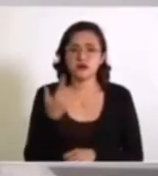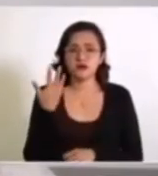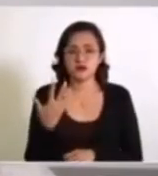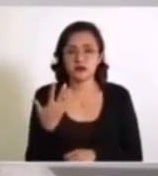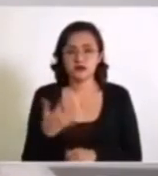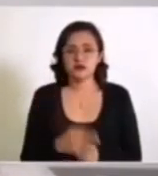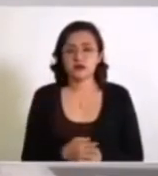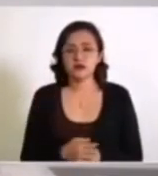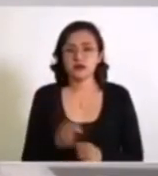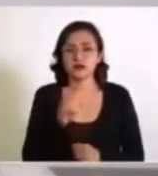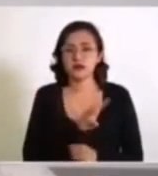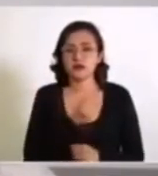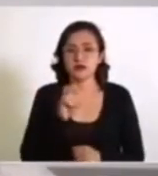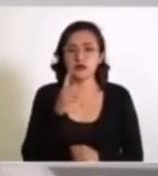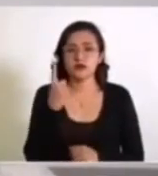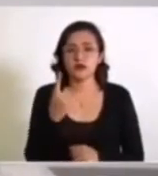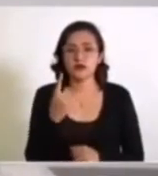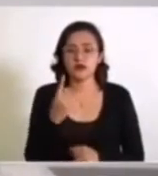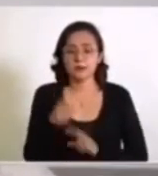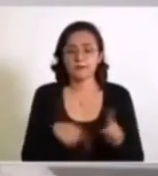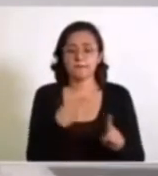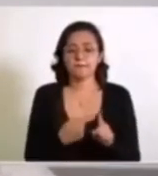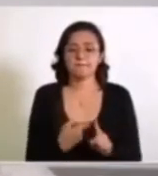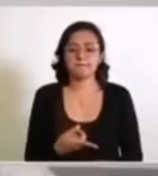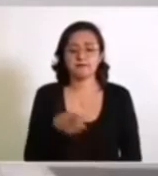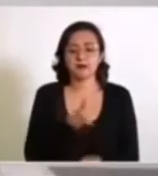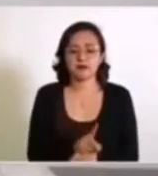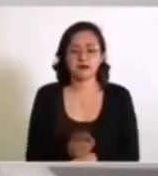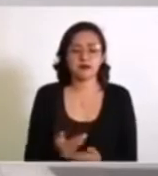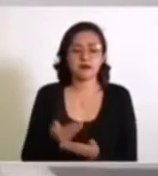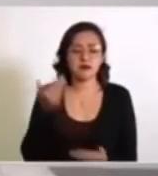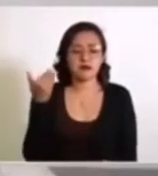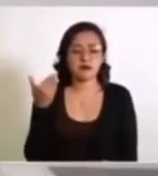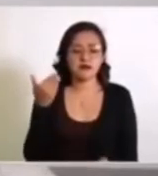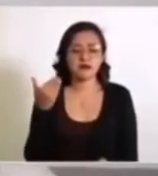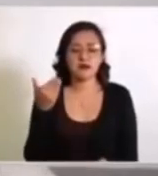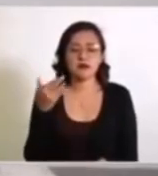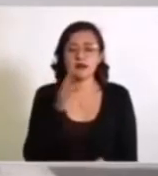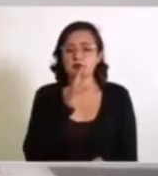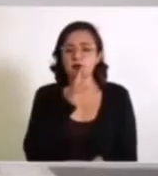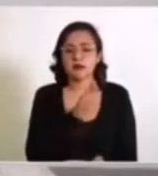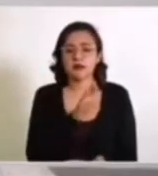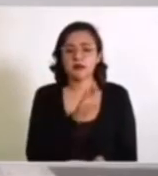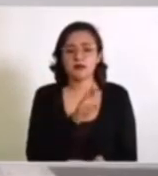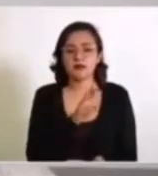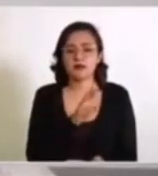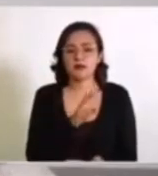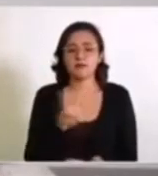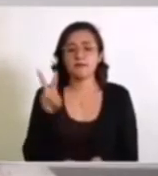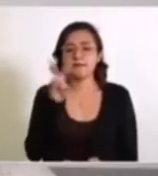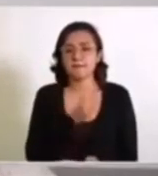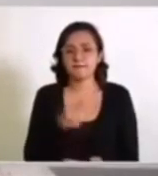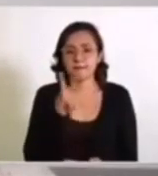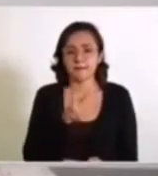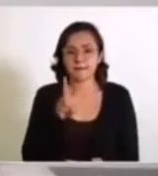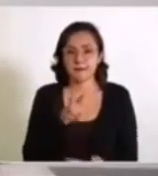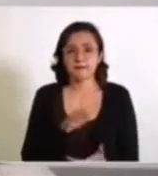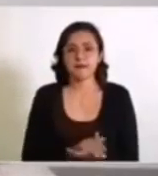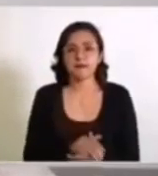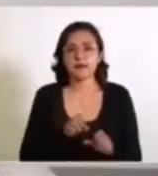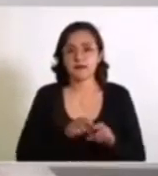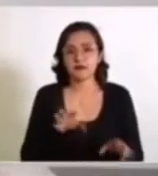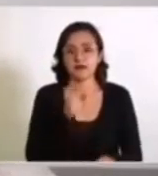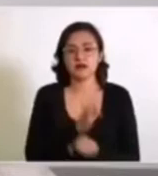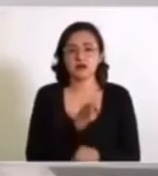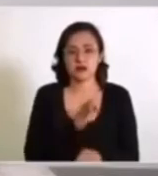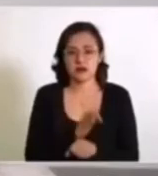37.865, 301 positivos más en comparación a lo reportado el día viernes. Están distribuidos